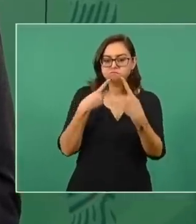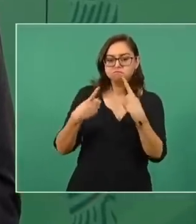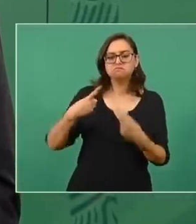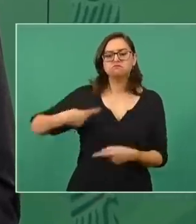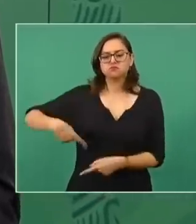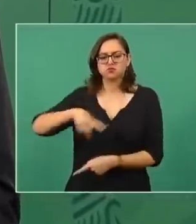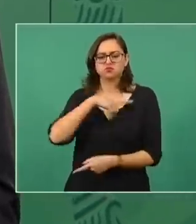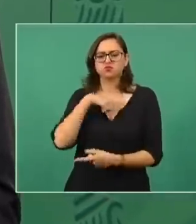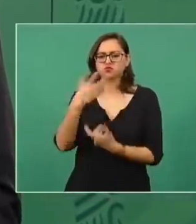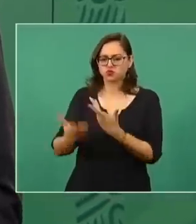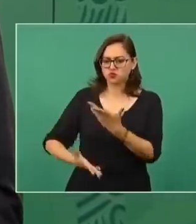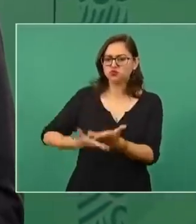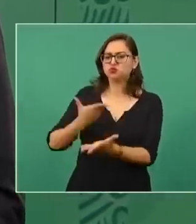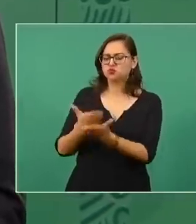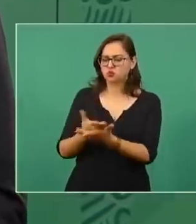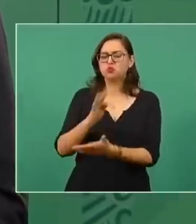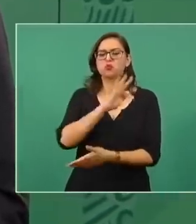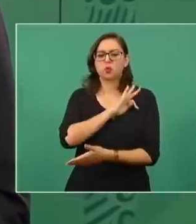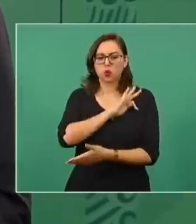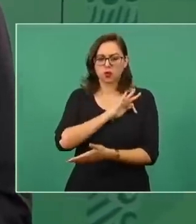con combustible